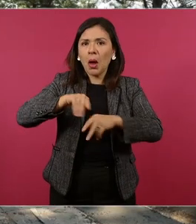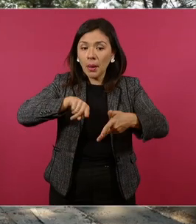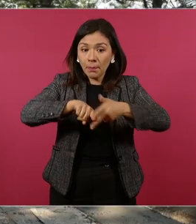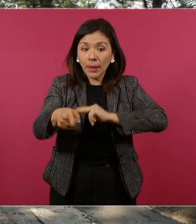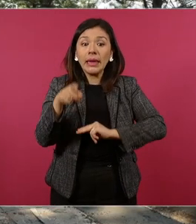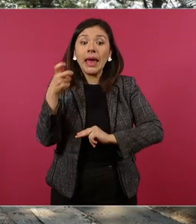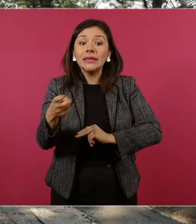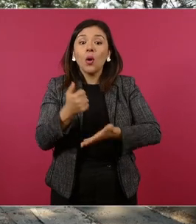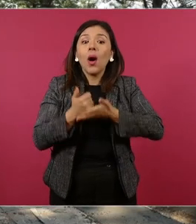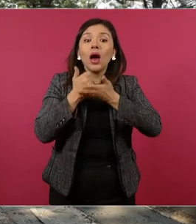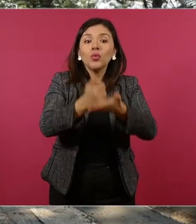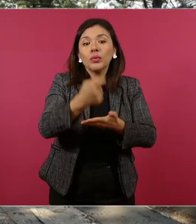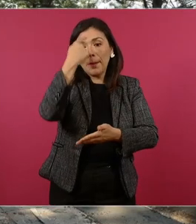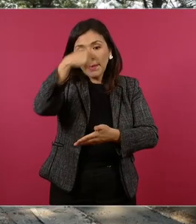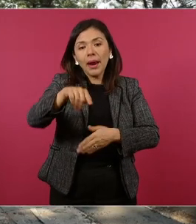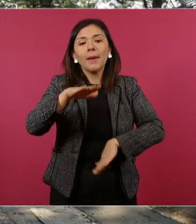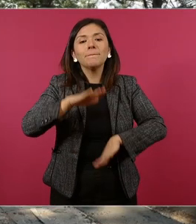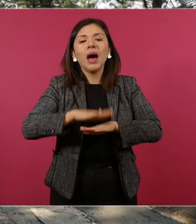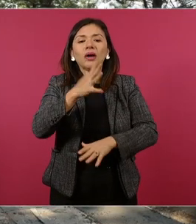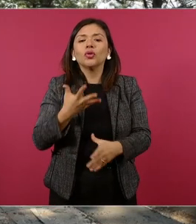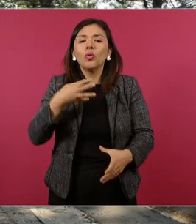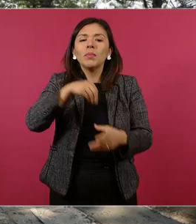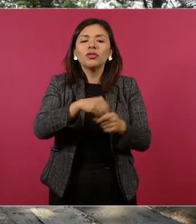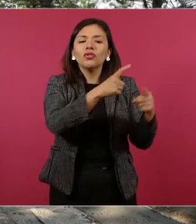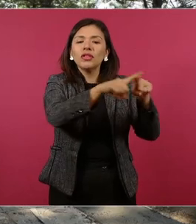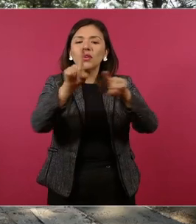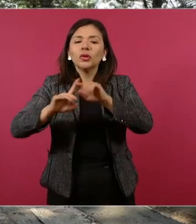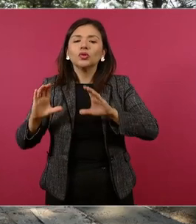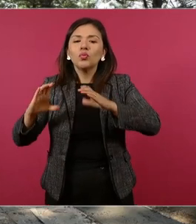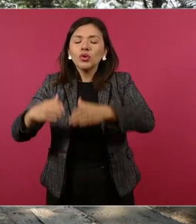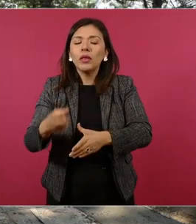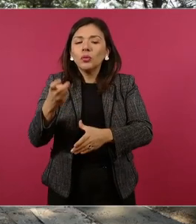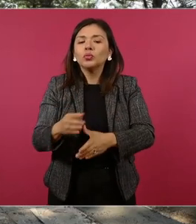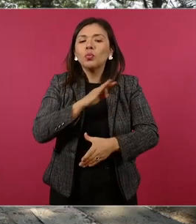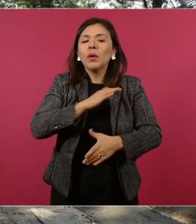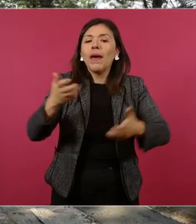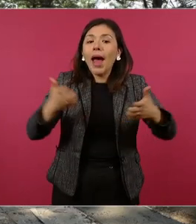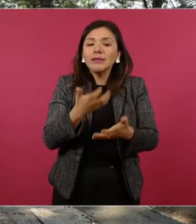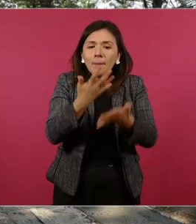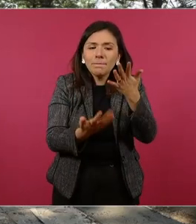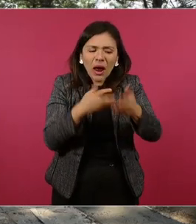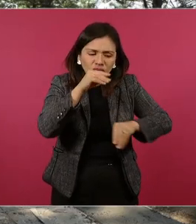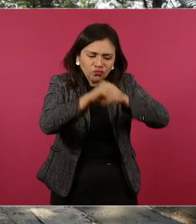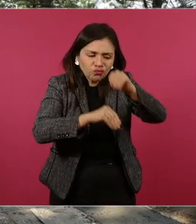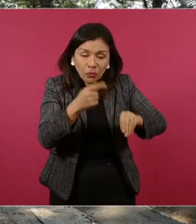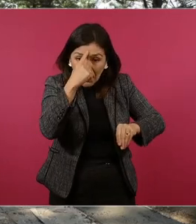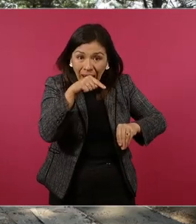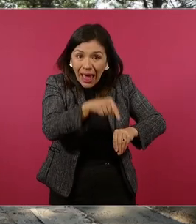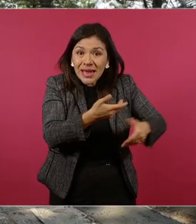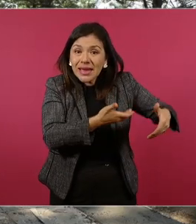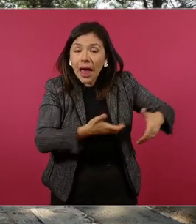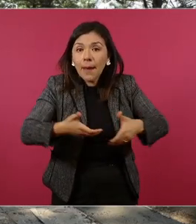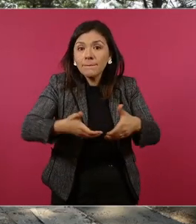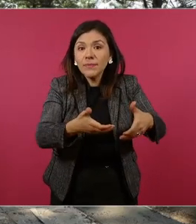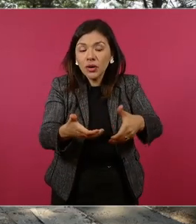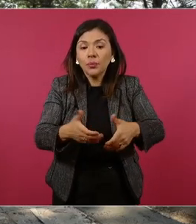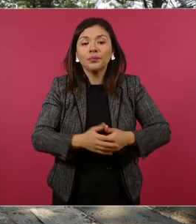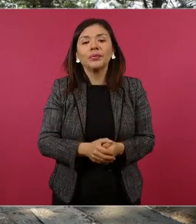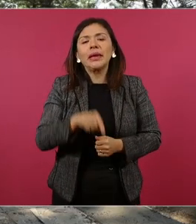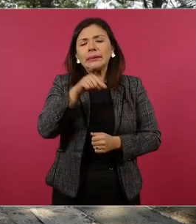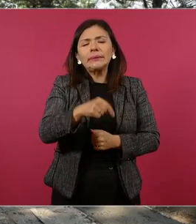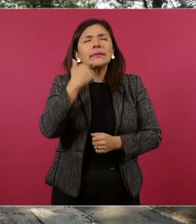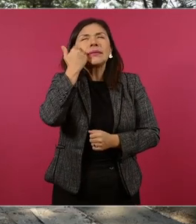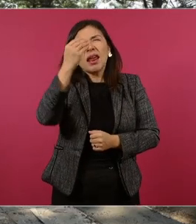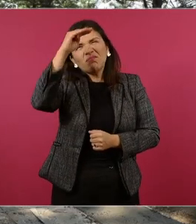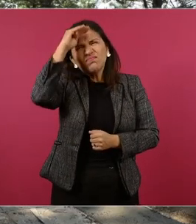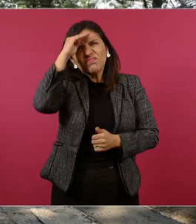catua a la integración de las comunidades y les permite hacer un camino eh En estos se planteó la meta